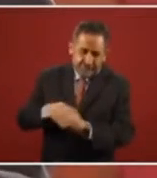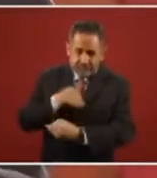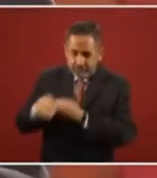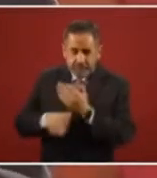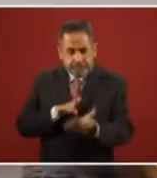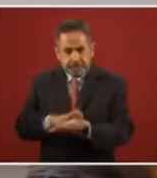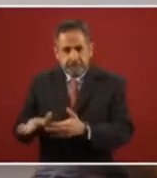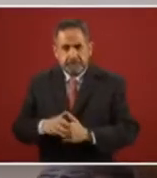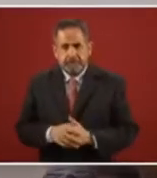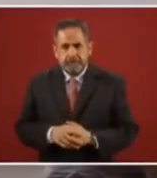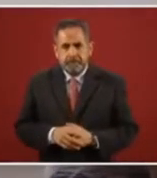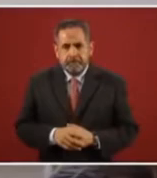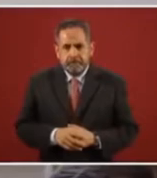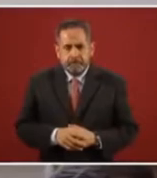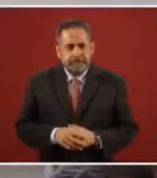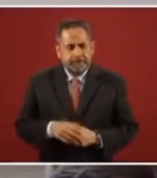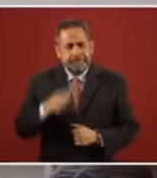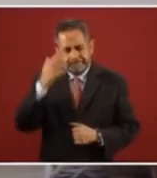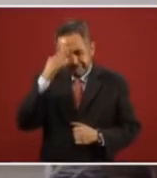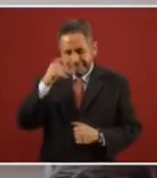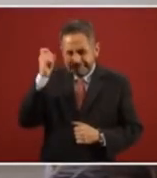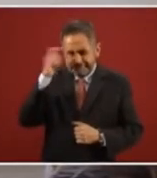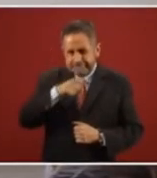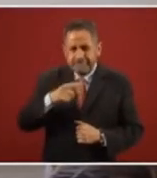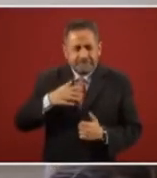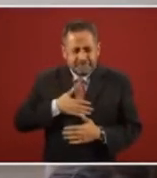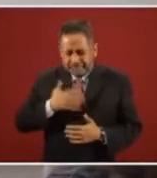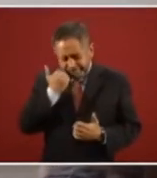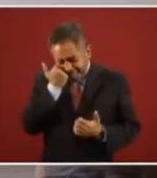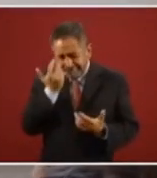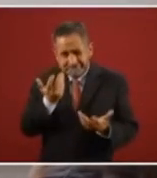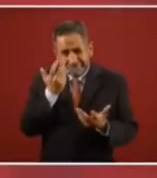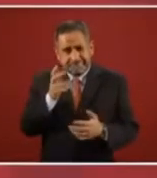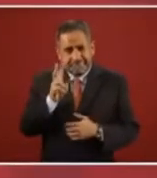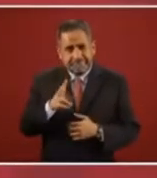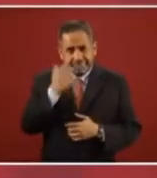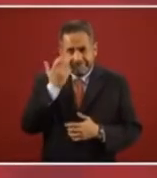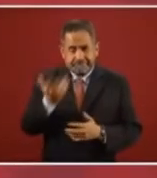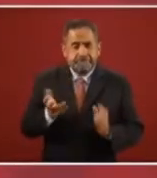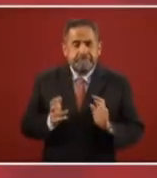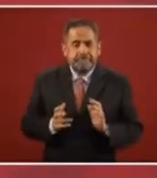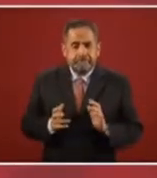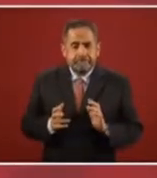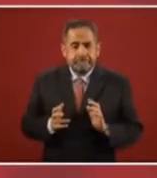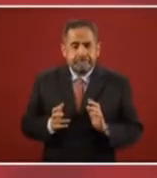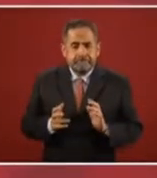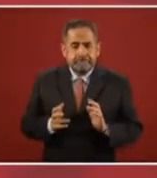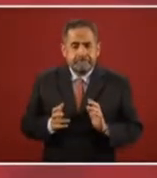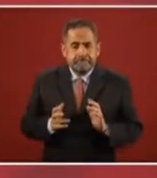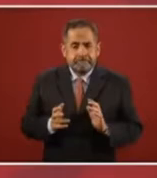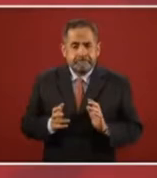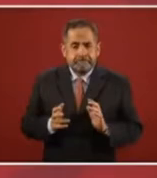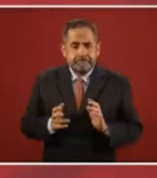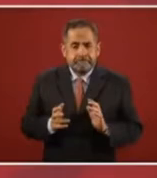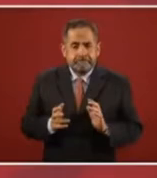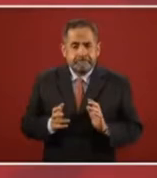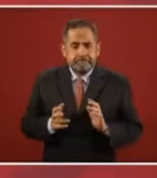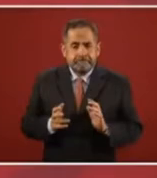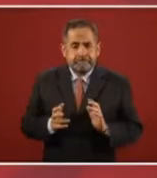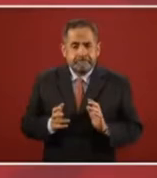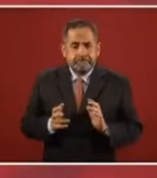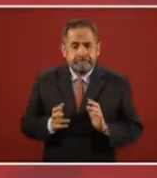se ha complicado yo quisiera ya inicias